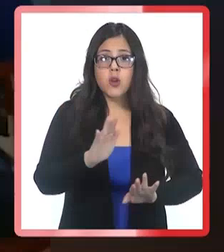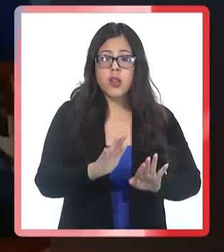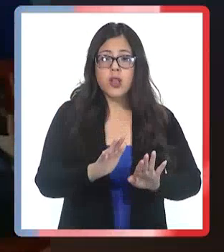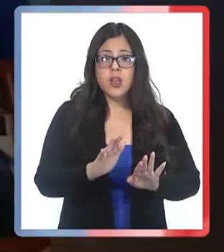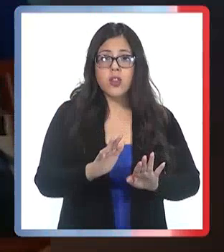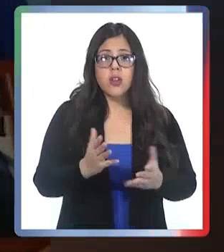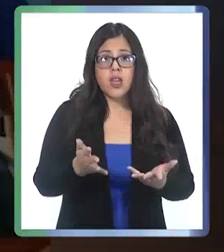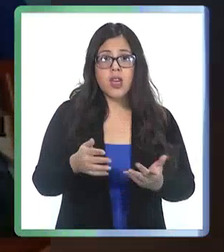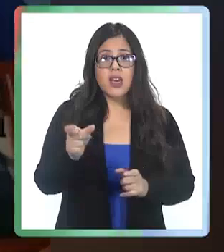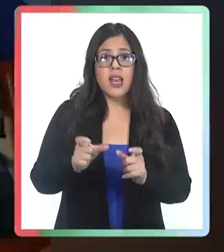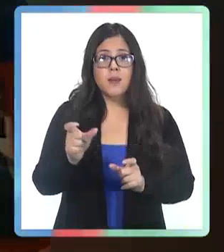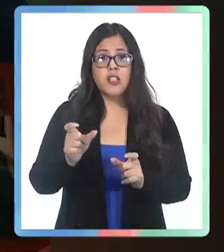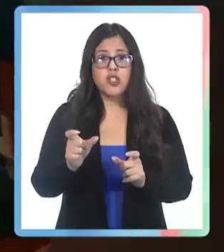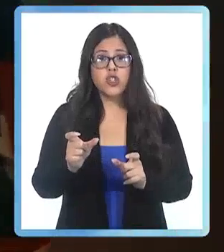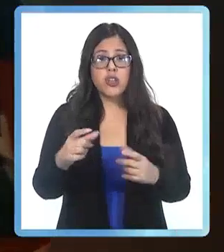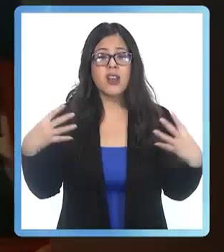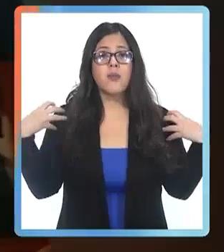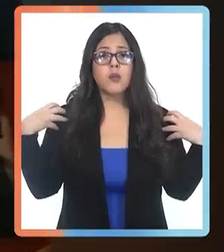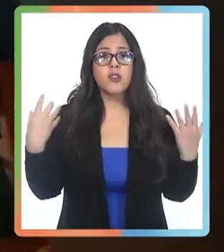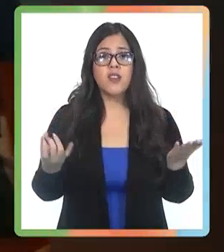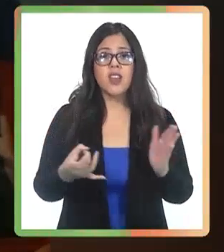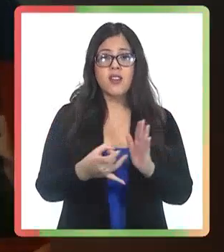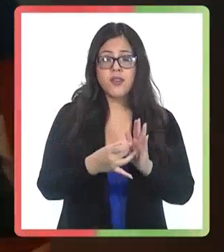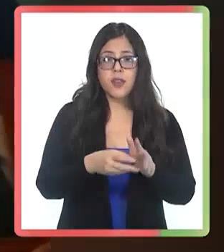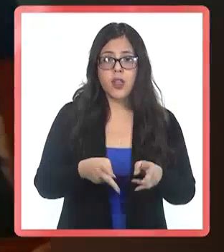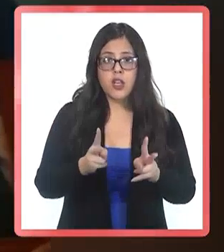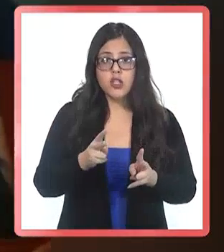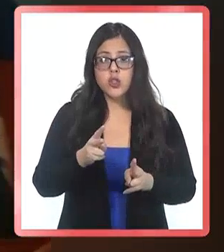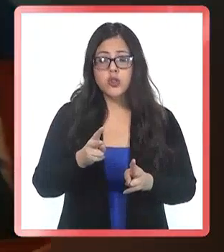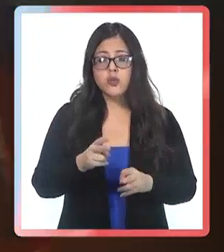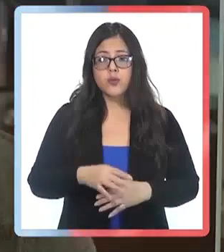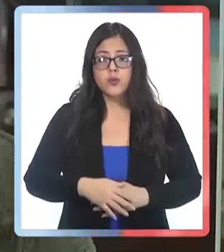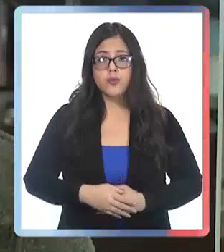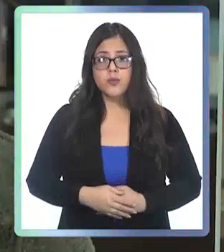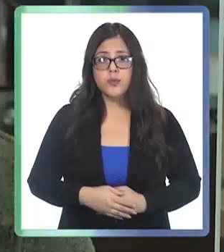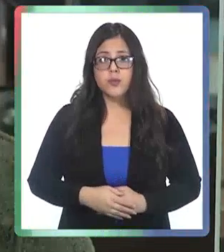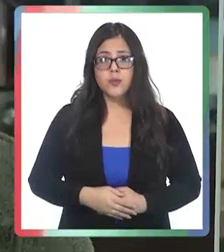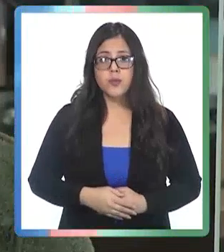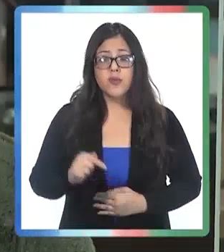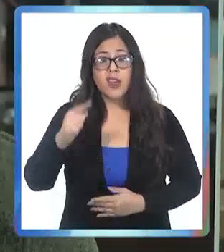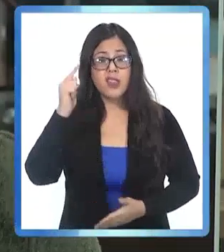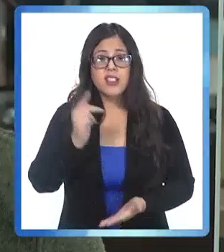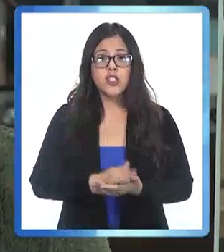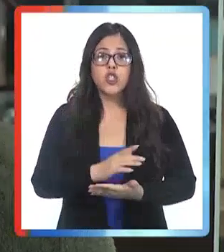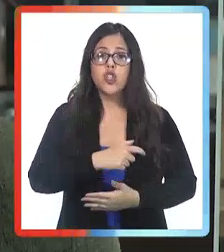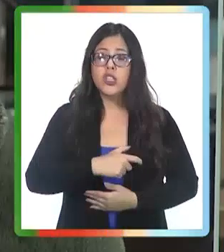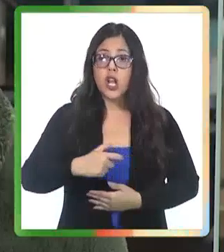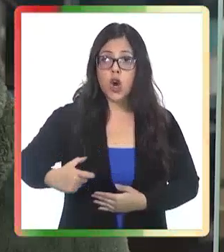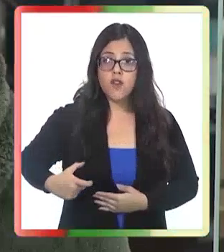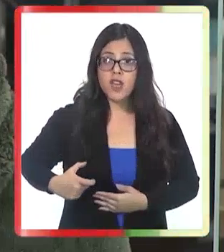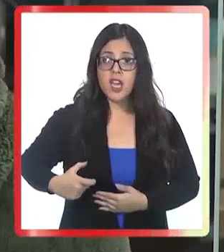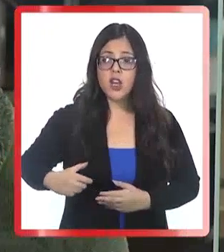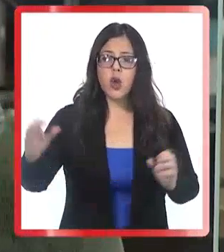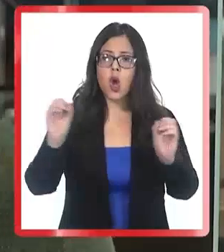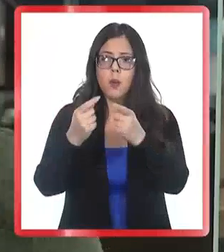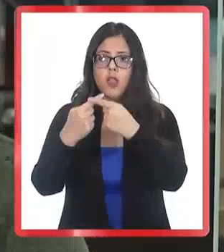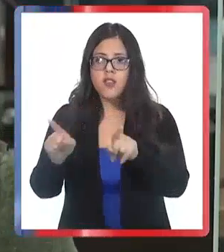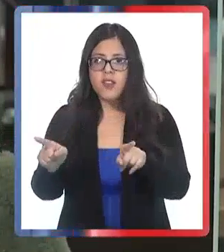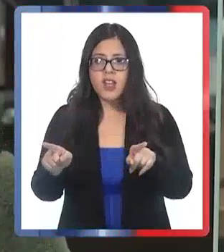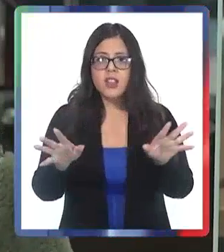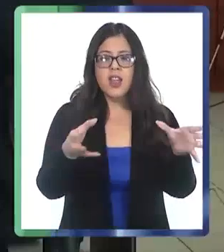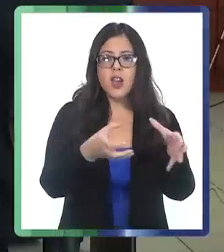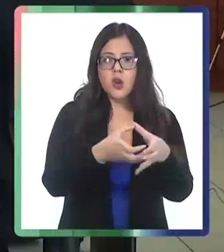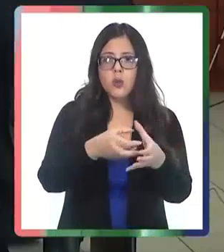protegido al asesino y violadores de derechos humanos. La decisión de La Moneda generó opiniones